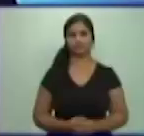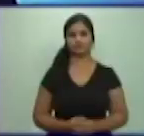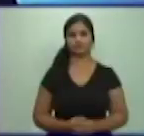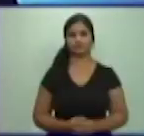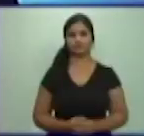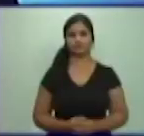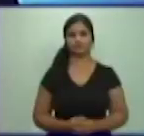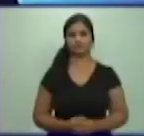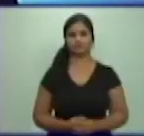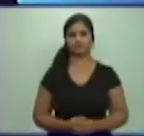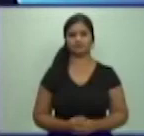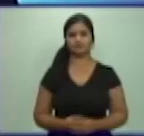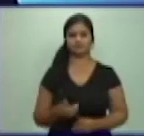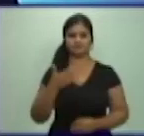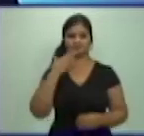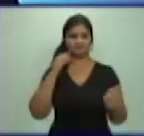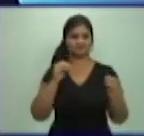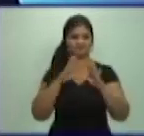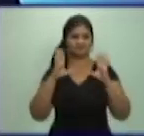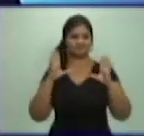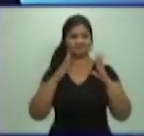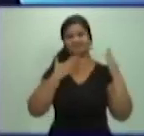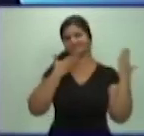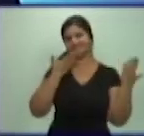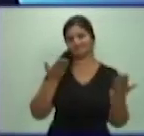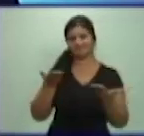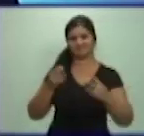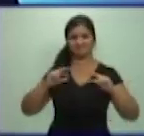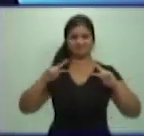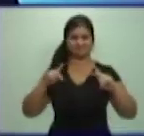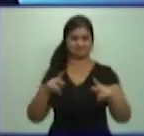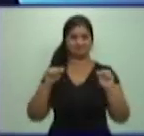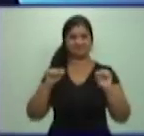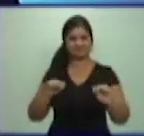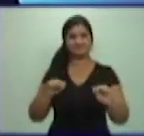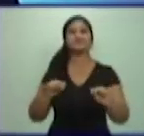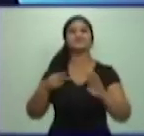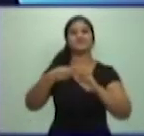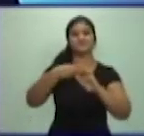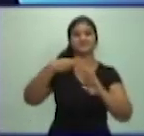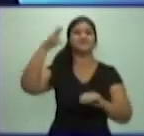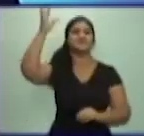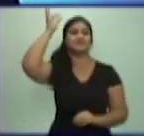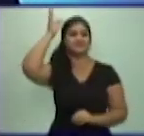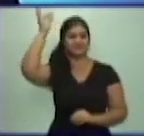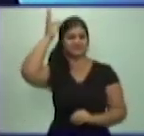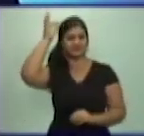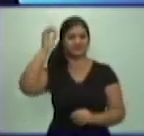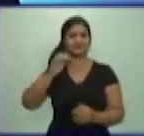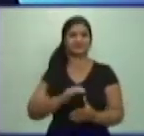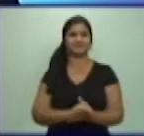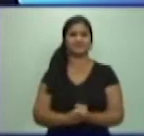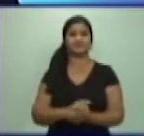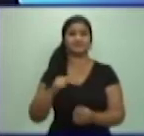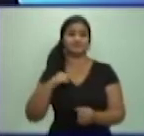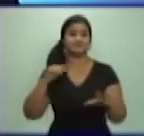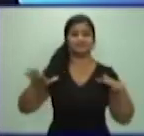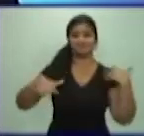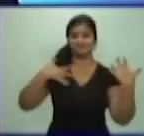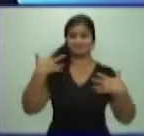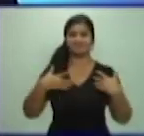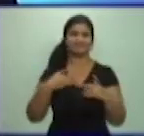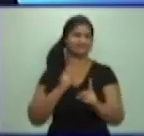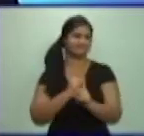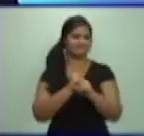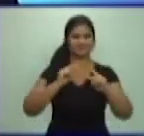Bienvenidos nuevamente a este otro encuentro con el español y la literatura. Feliz de volvernos a encontrar